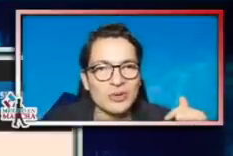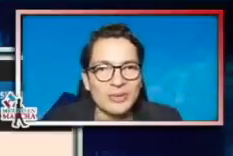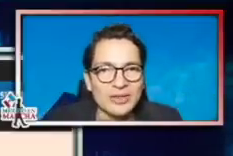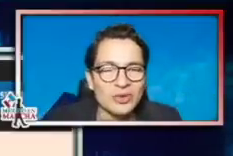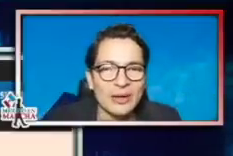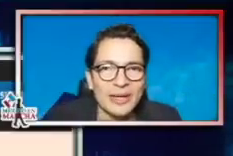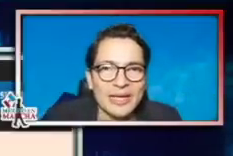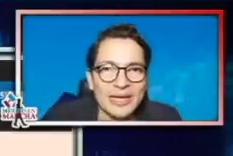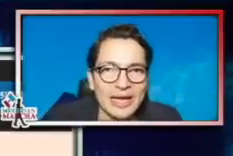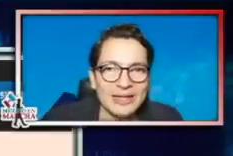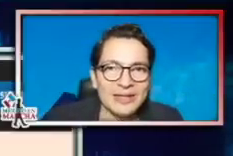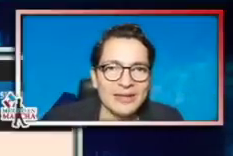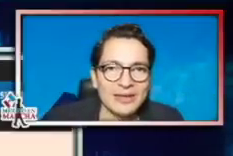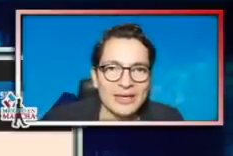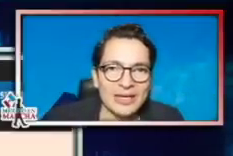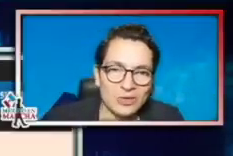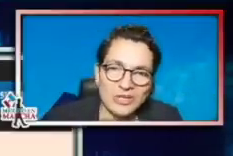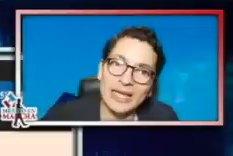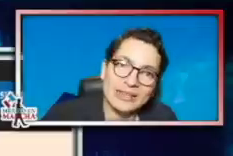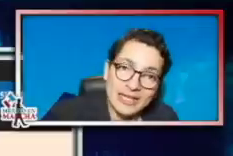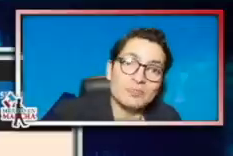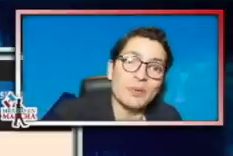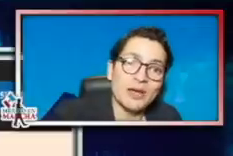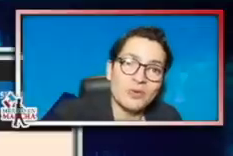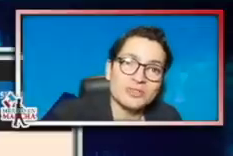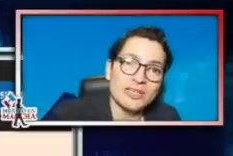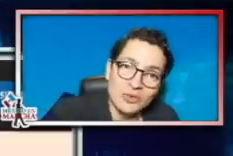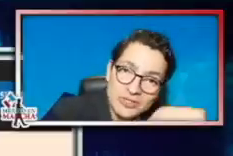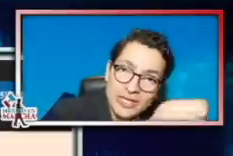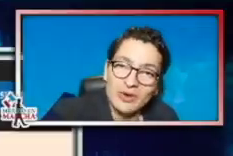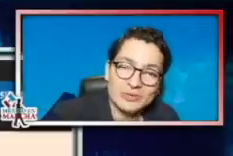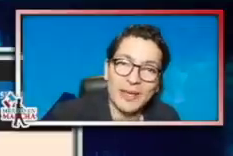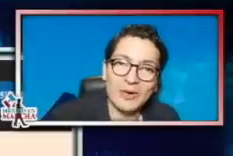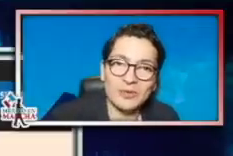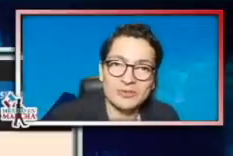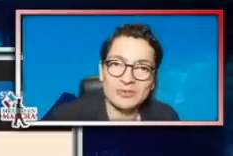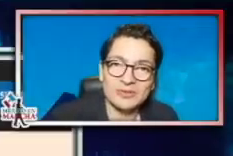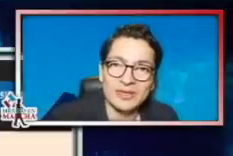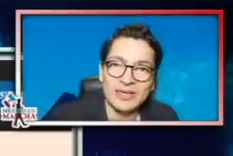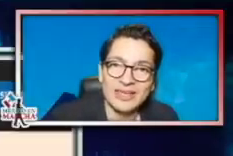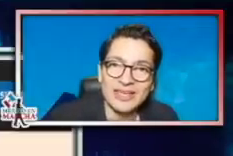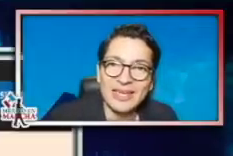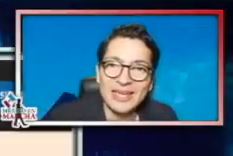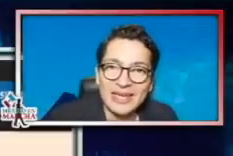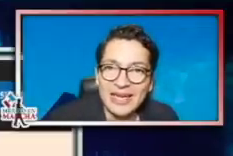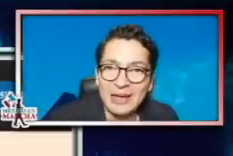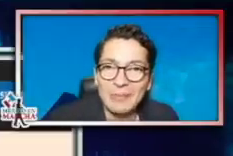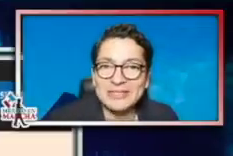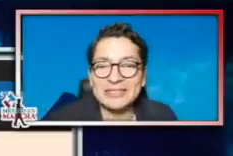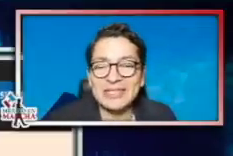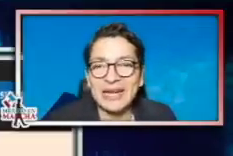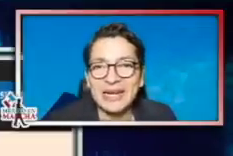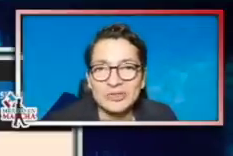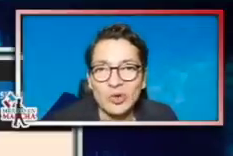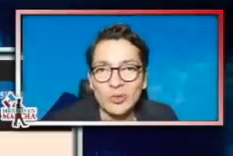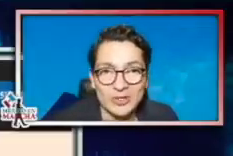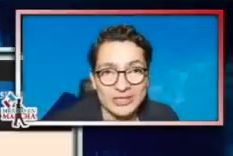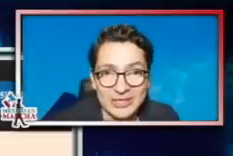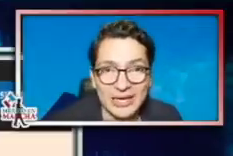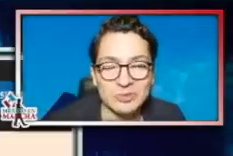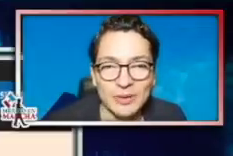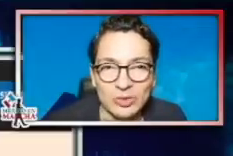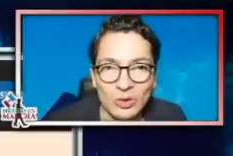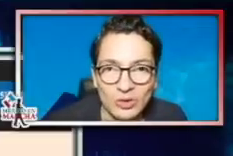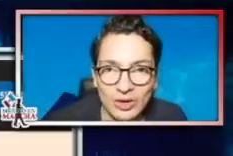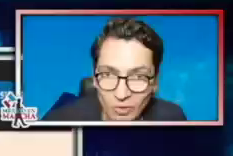en el descubrimiento de América y nos querían dar espejos y nos dieron espejos y en vez de entregarles